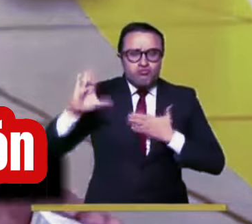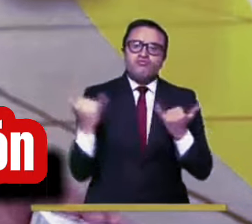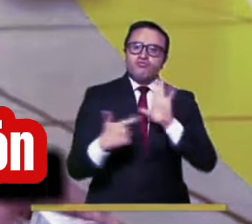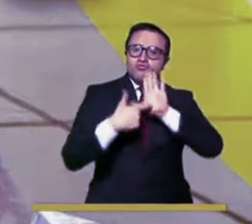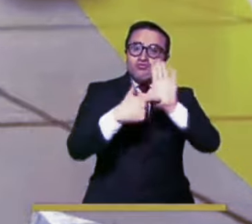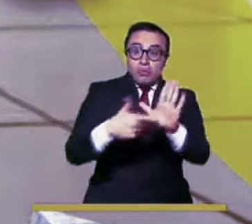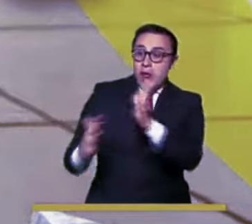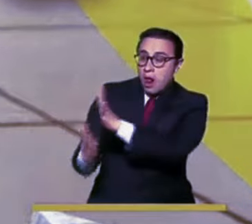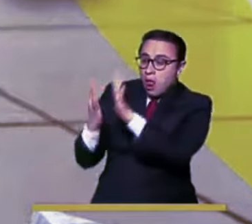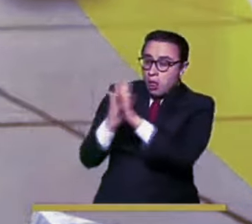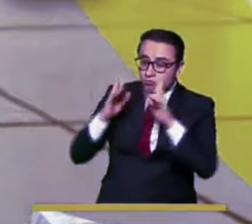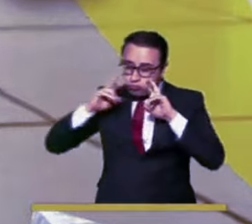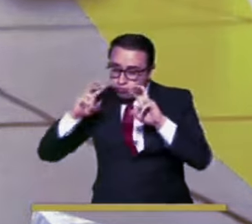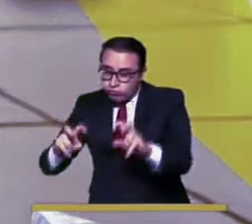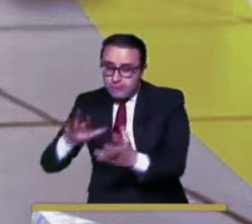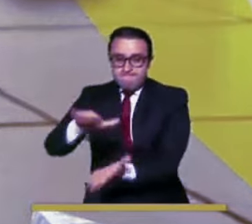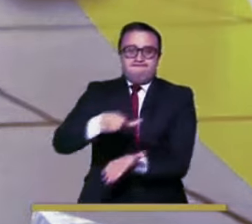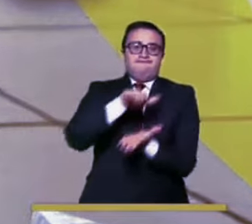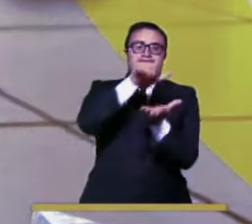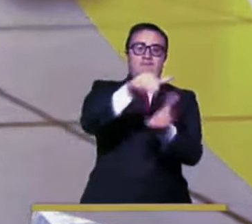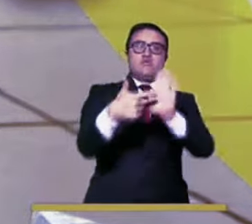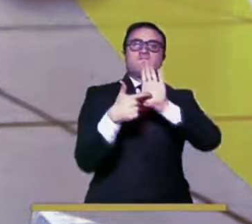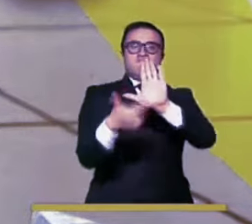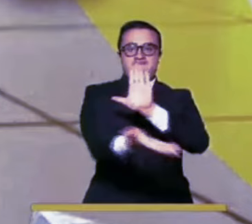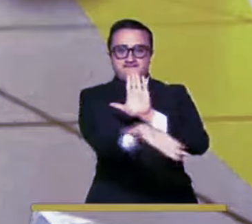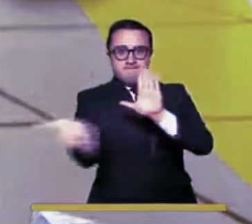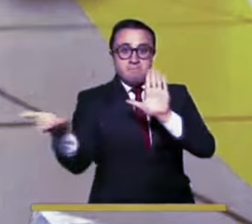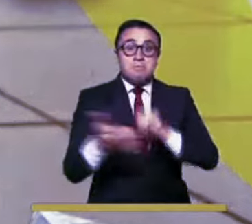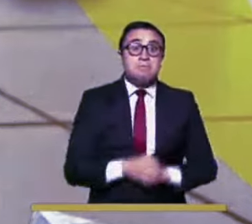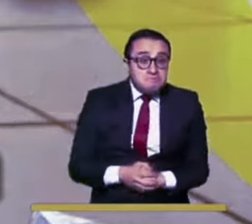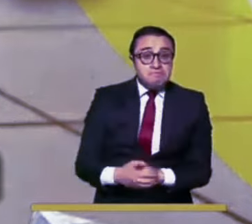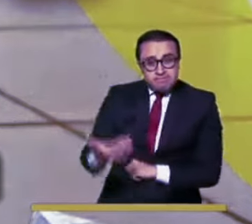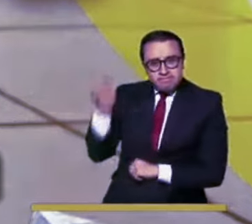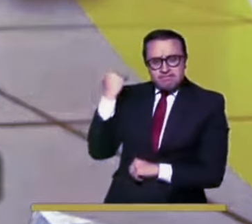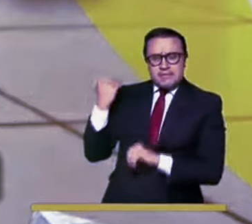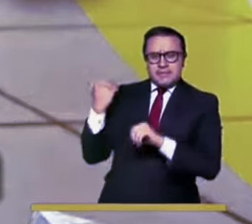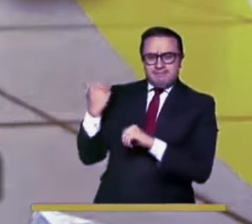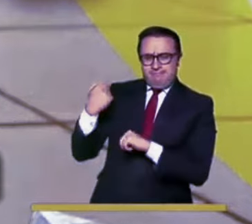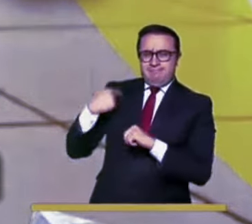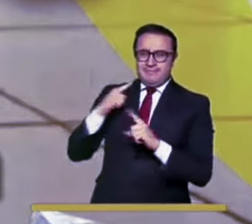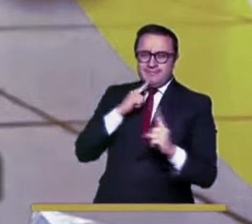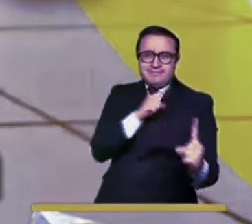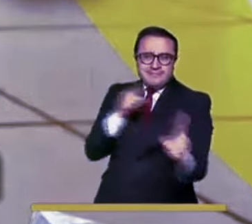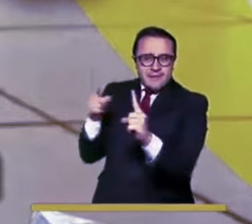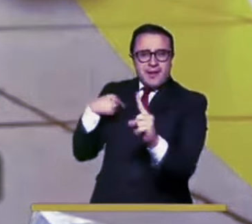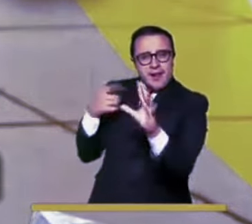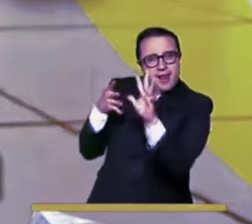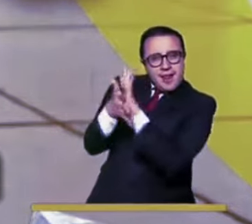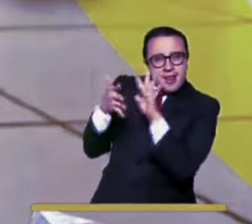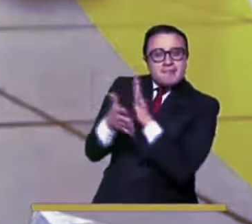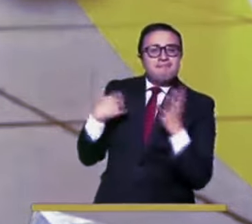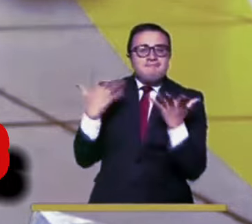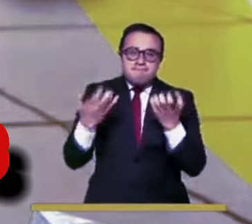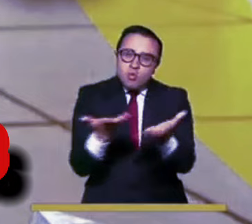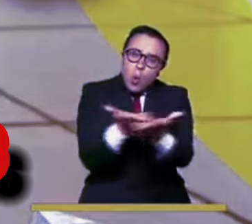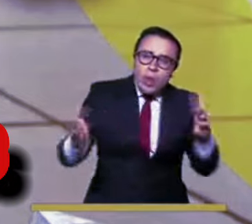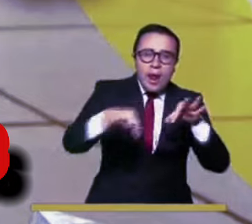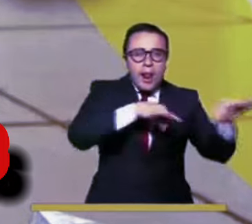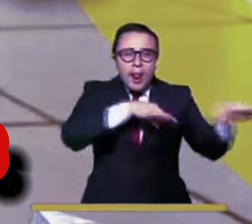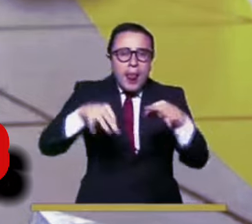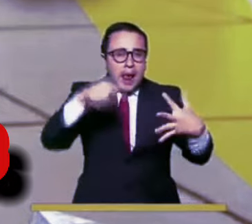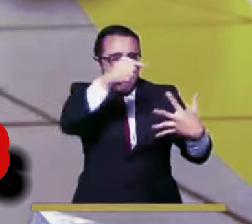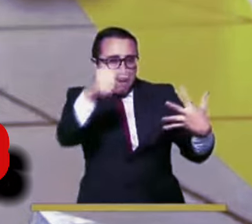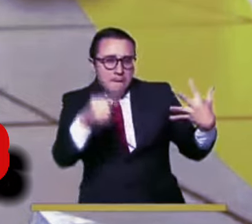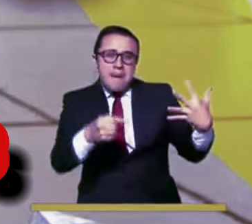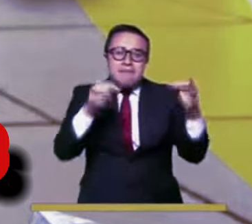este estudio. Vamos a hablar, hace un par de días les dije que íbamos a explicarles a ustedes las